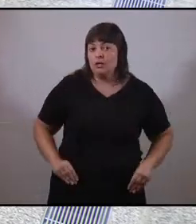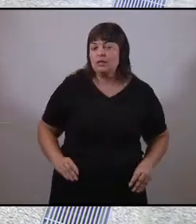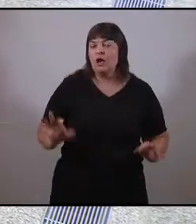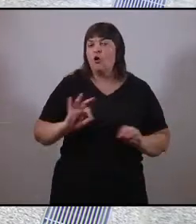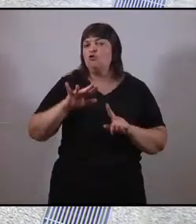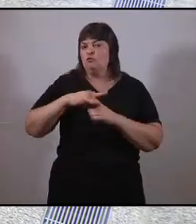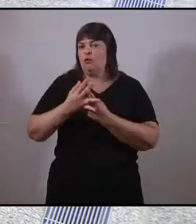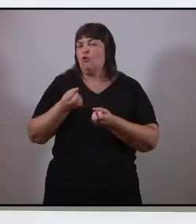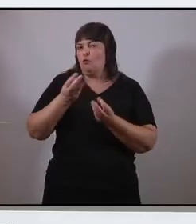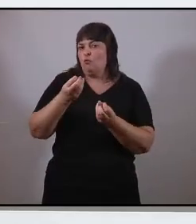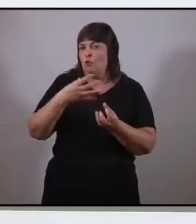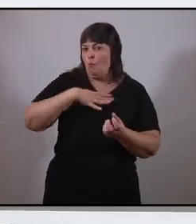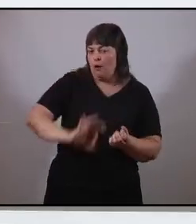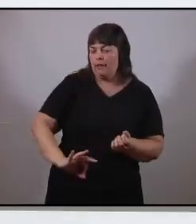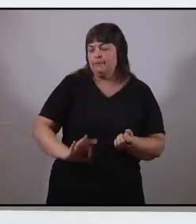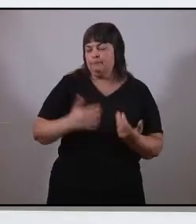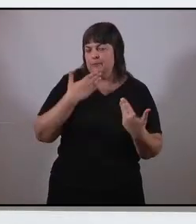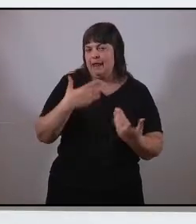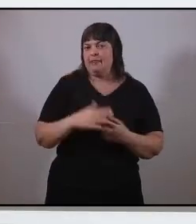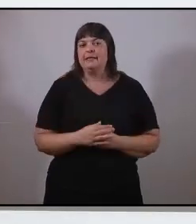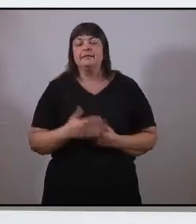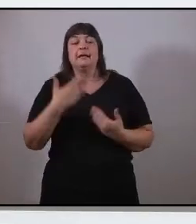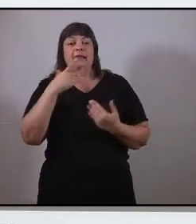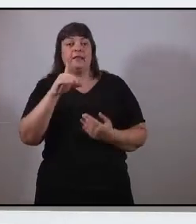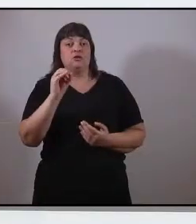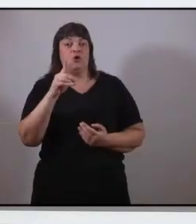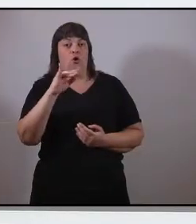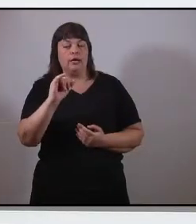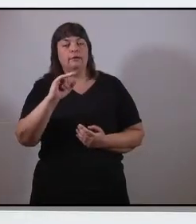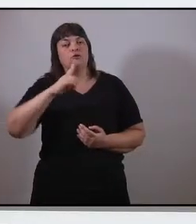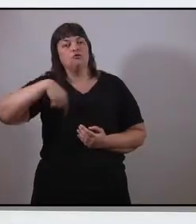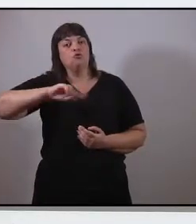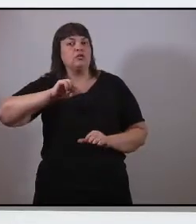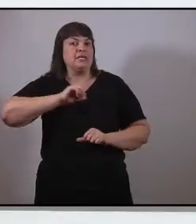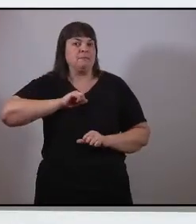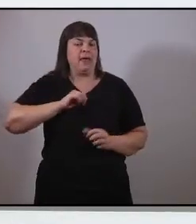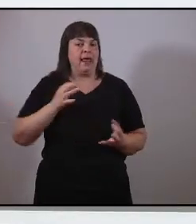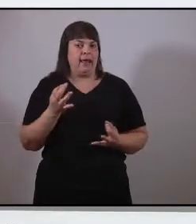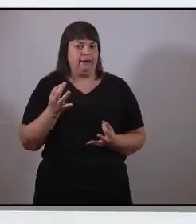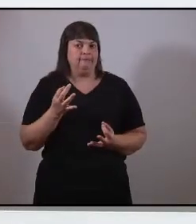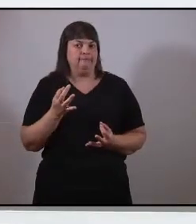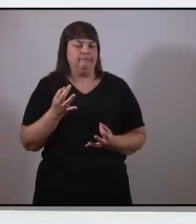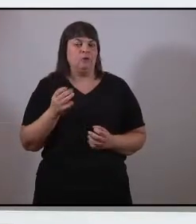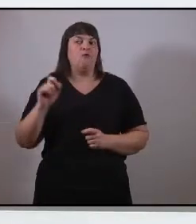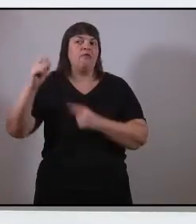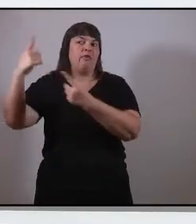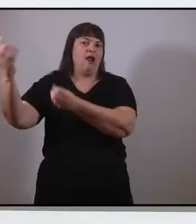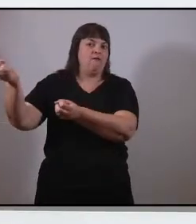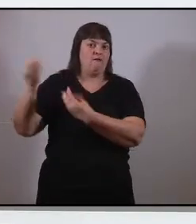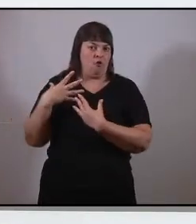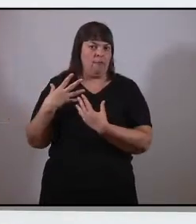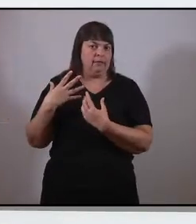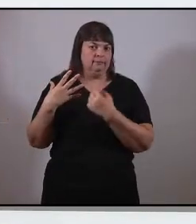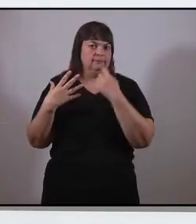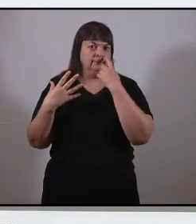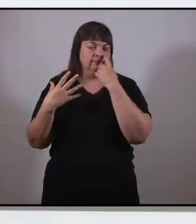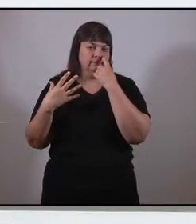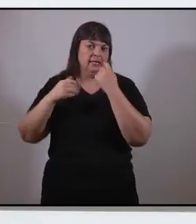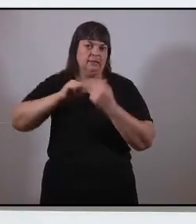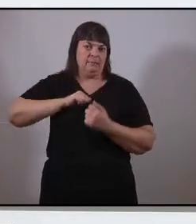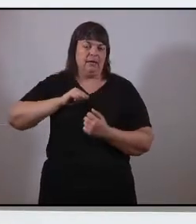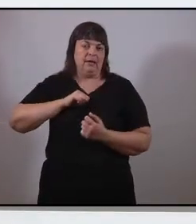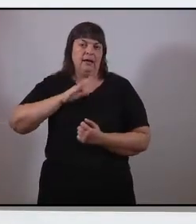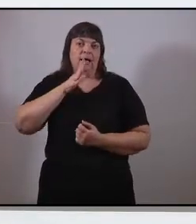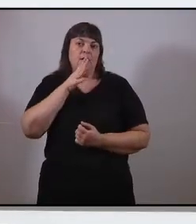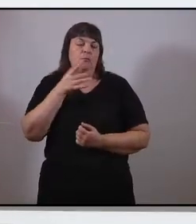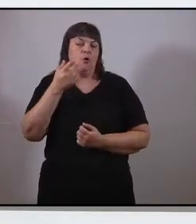situación? Muchas gracias. Muchas gracias, Loli. Pues nosotros estamos a la espera de esa comunicación oficial, de recibir los pormenores